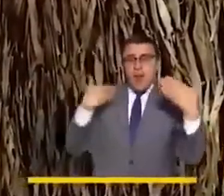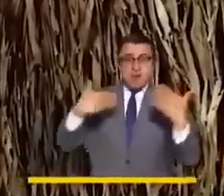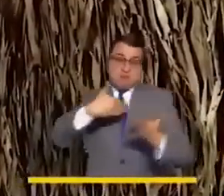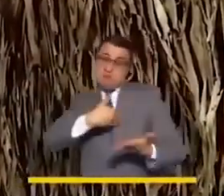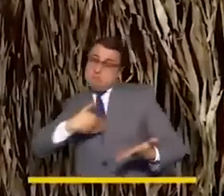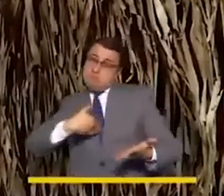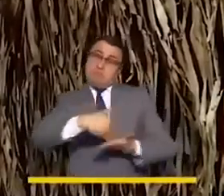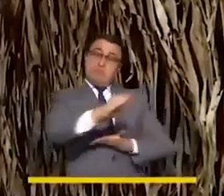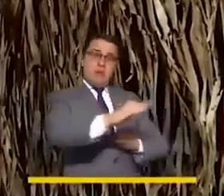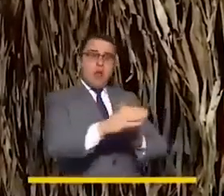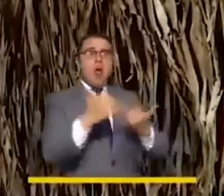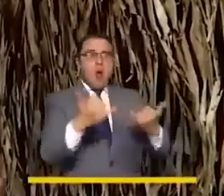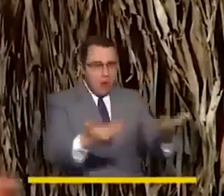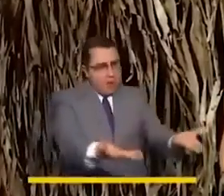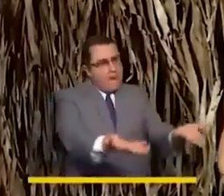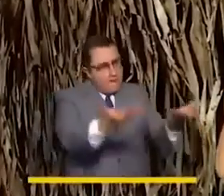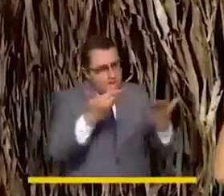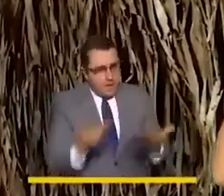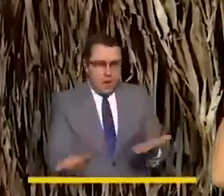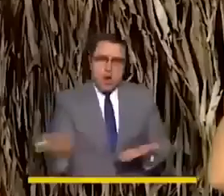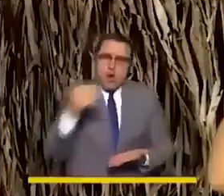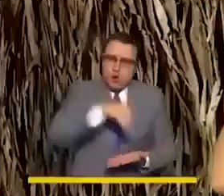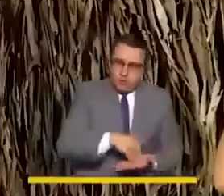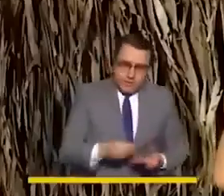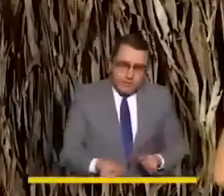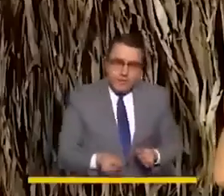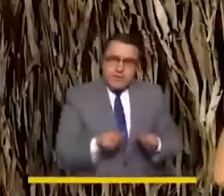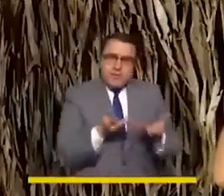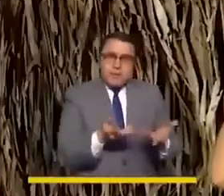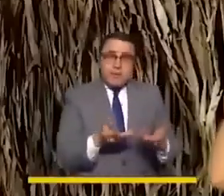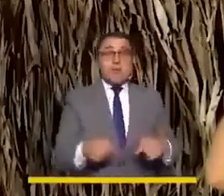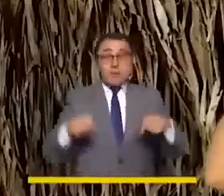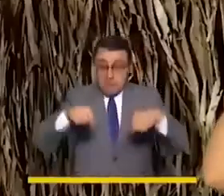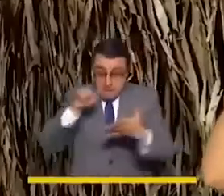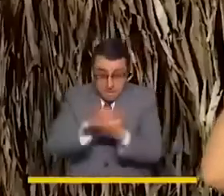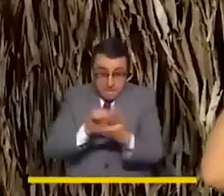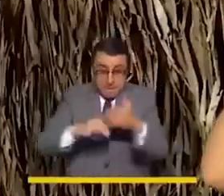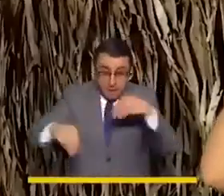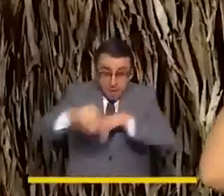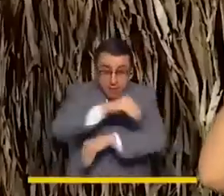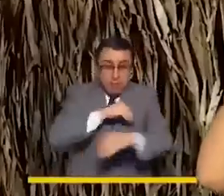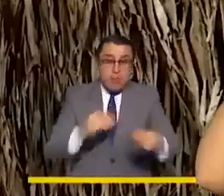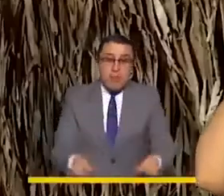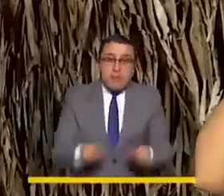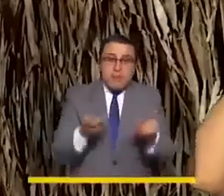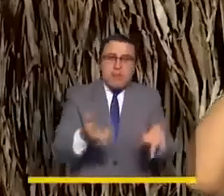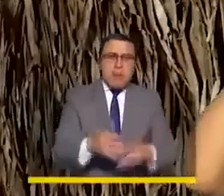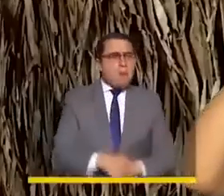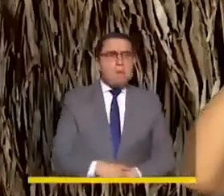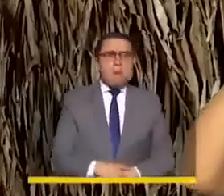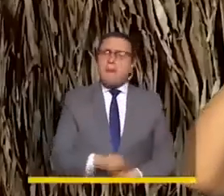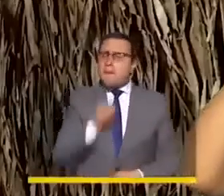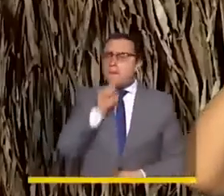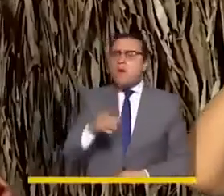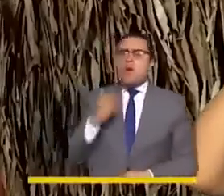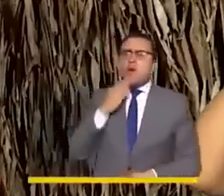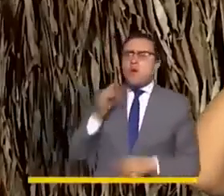campesinas. Hoy ni siquiera estamos entregando esa tierra. ¿Cuándo fue la masacre del